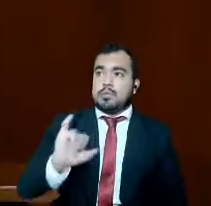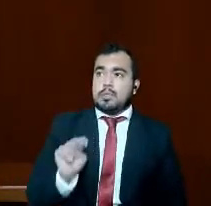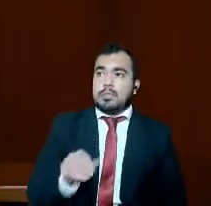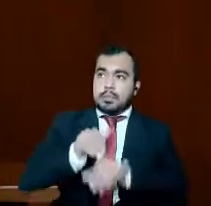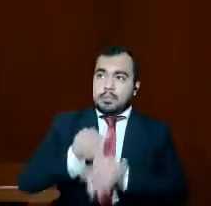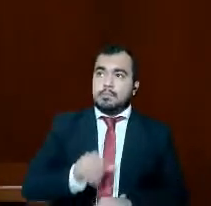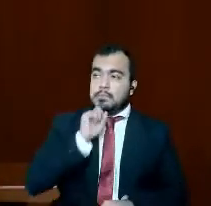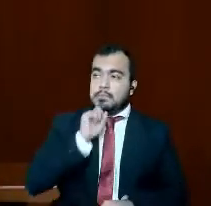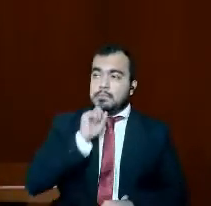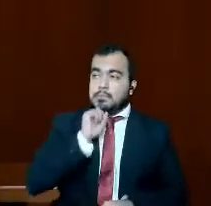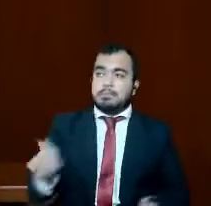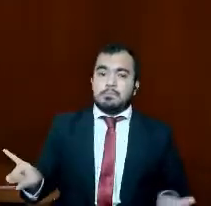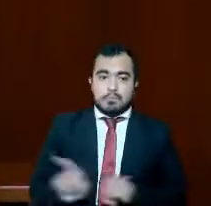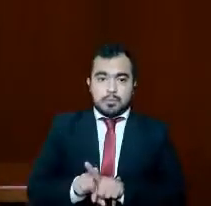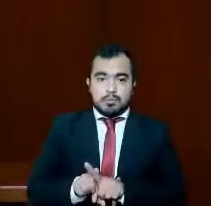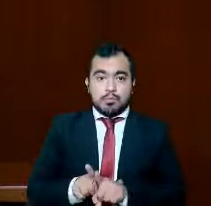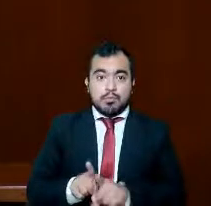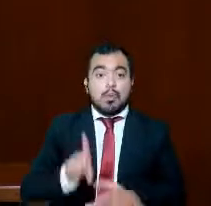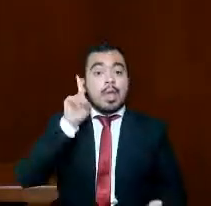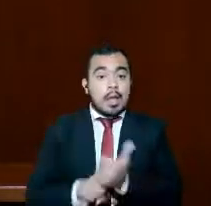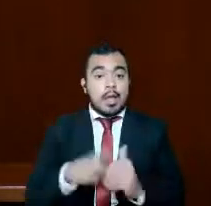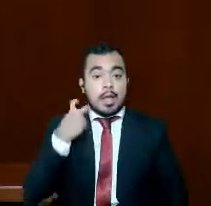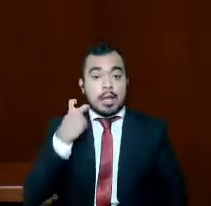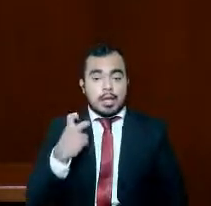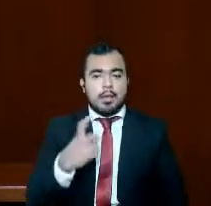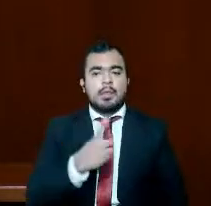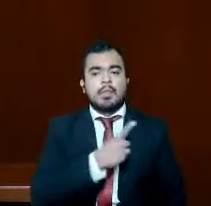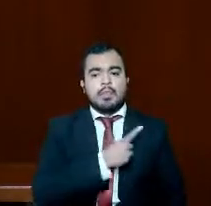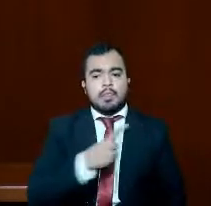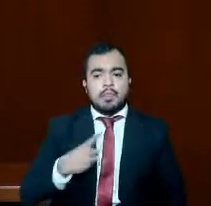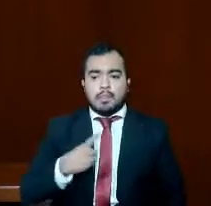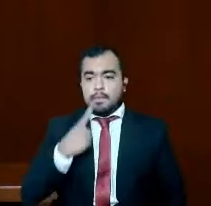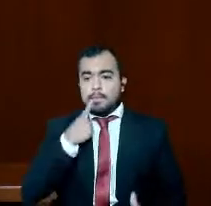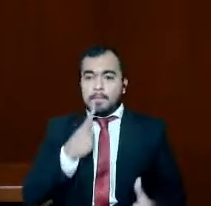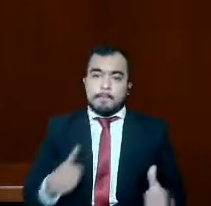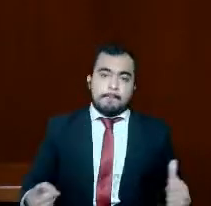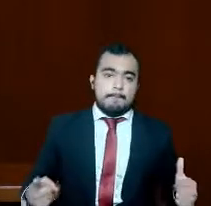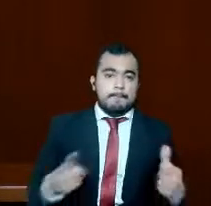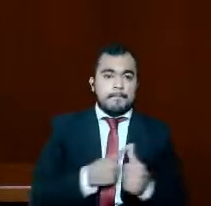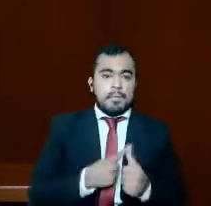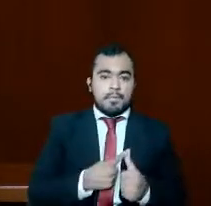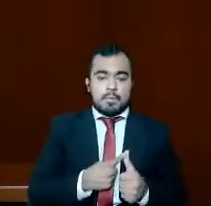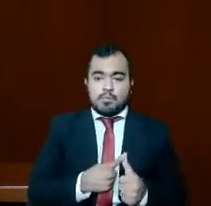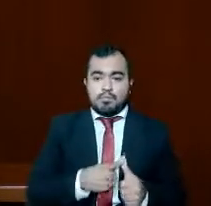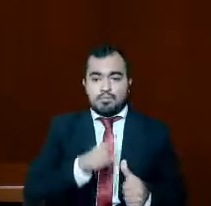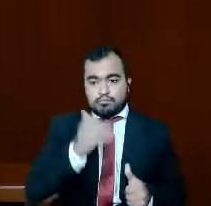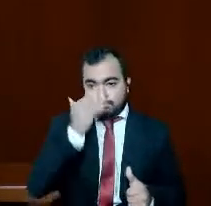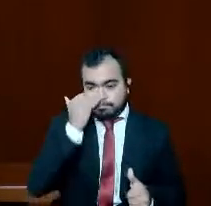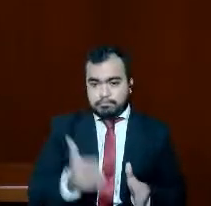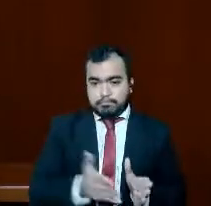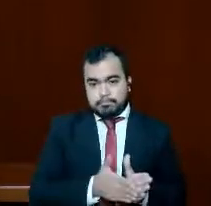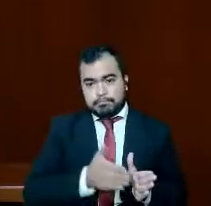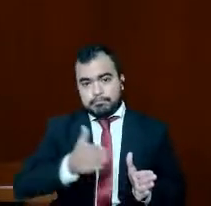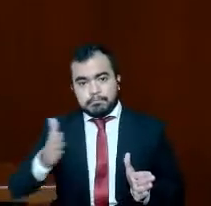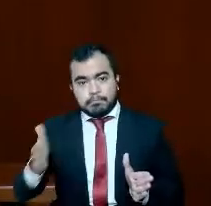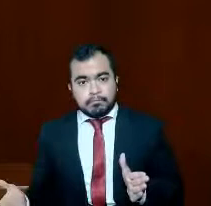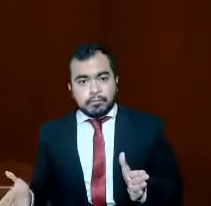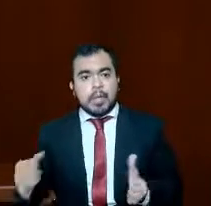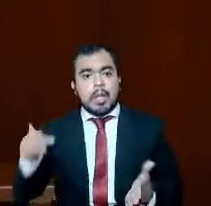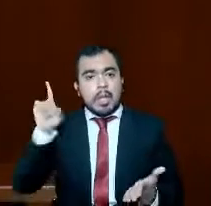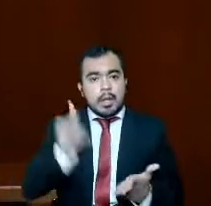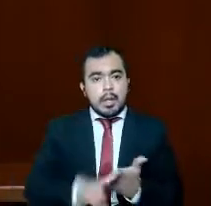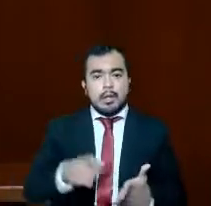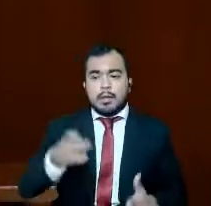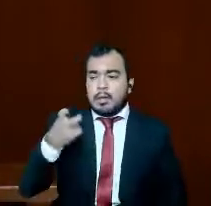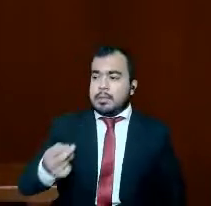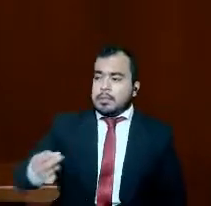Esta participación deberá ser, primero, extraordinaria, de tal manera que se acredite la absoluta necesidad,